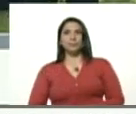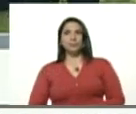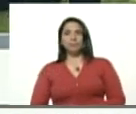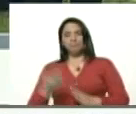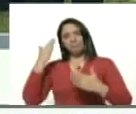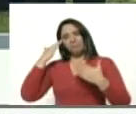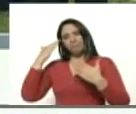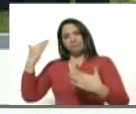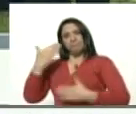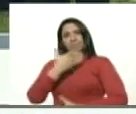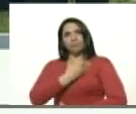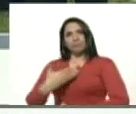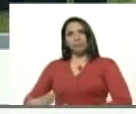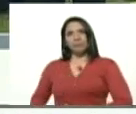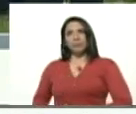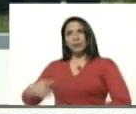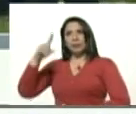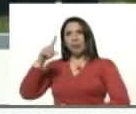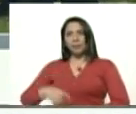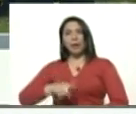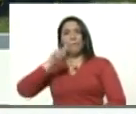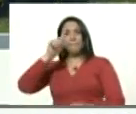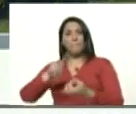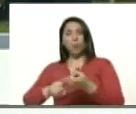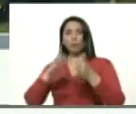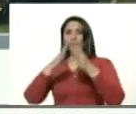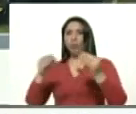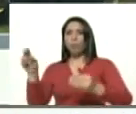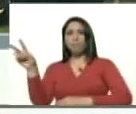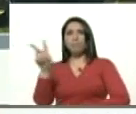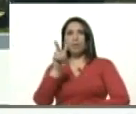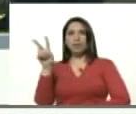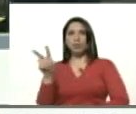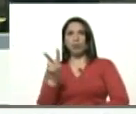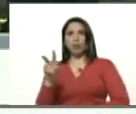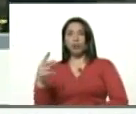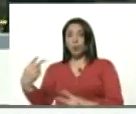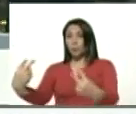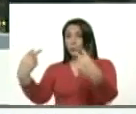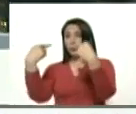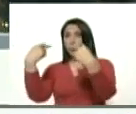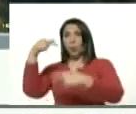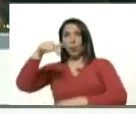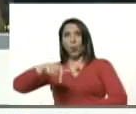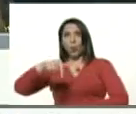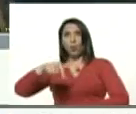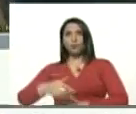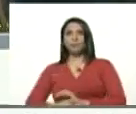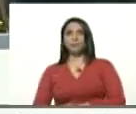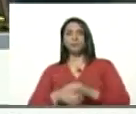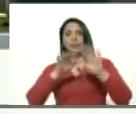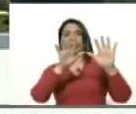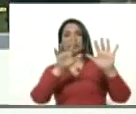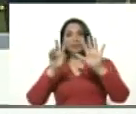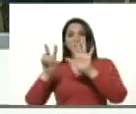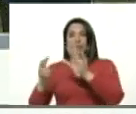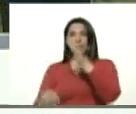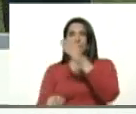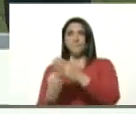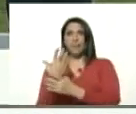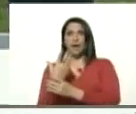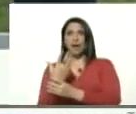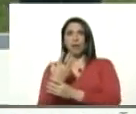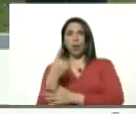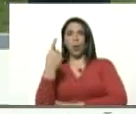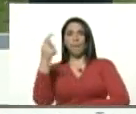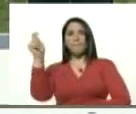Saludos, señor presidente. Un saludo a la primera combatiente y a todas las venezolanas y venezolanos que hoy nos sintonizan. 17 de mayo, un